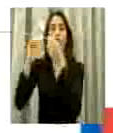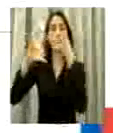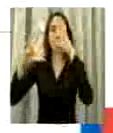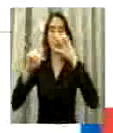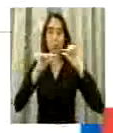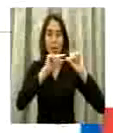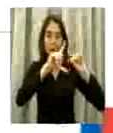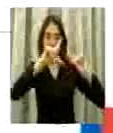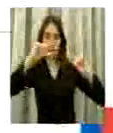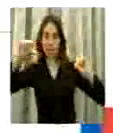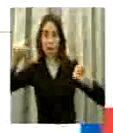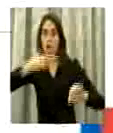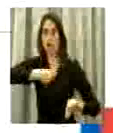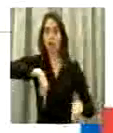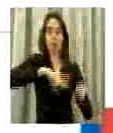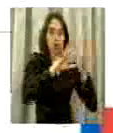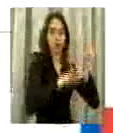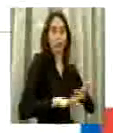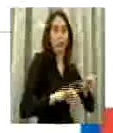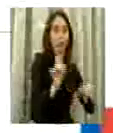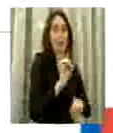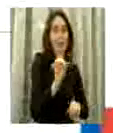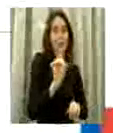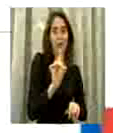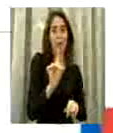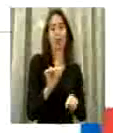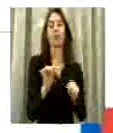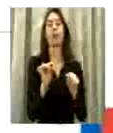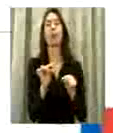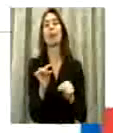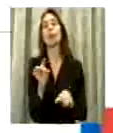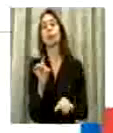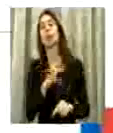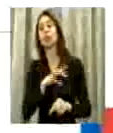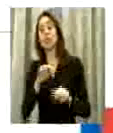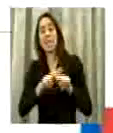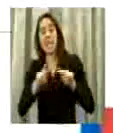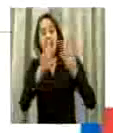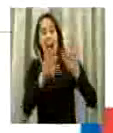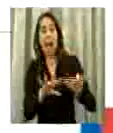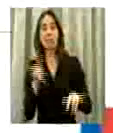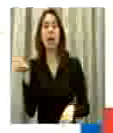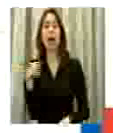si lo elaboráramos nosotros podría caber alguna sospecha.